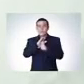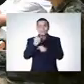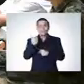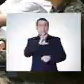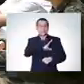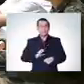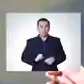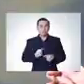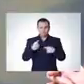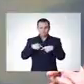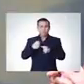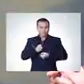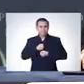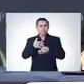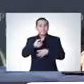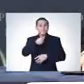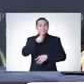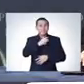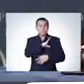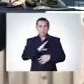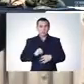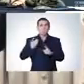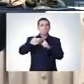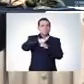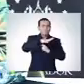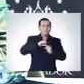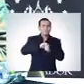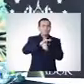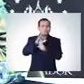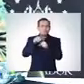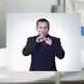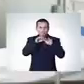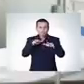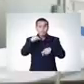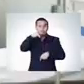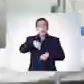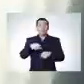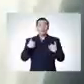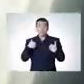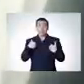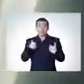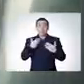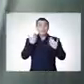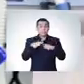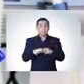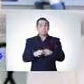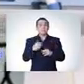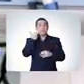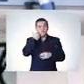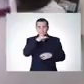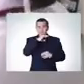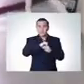país. Hemos mantenido informados a los salvadoreños sobre la situación de la pandemia. Ahora tenemos los primeros contagios